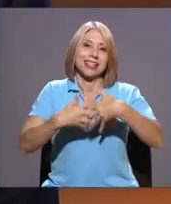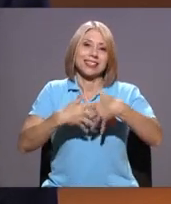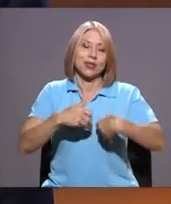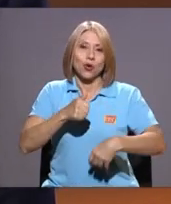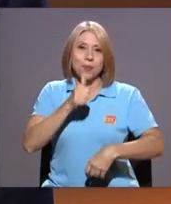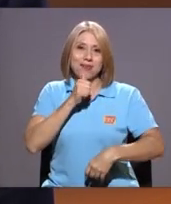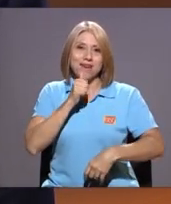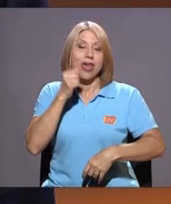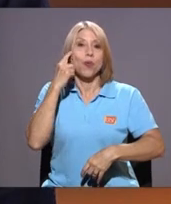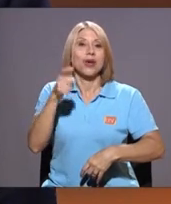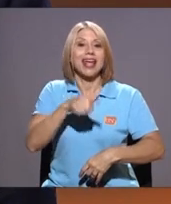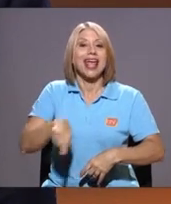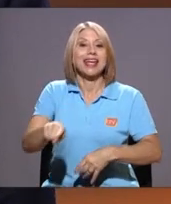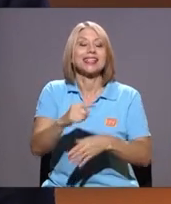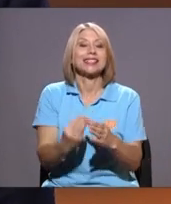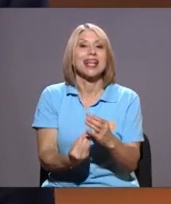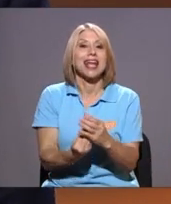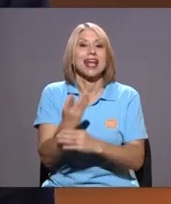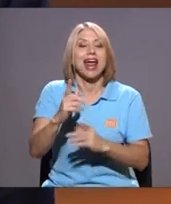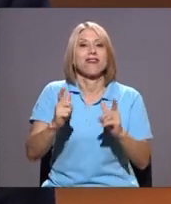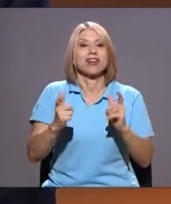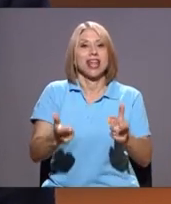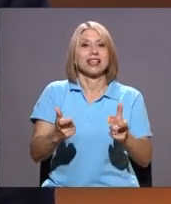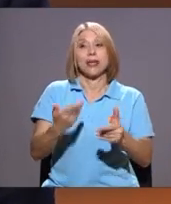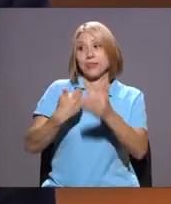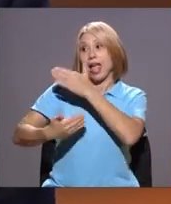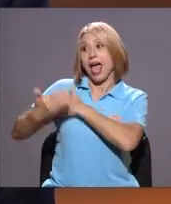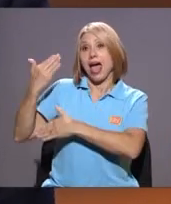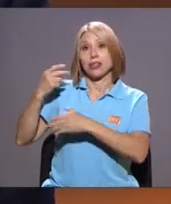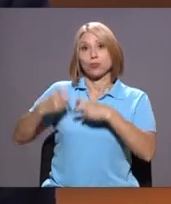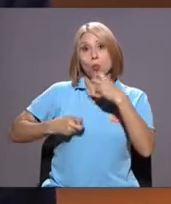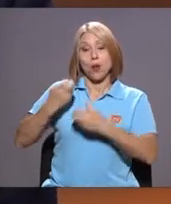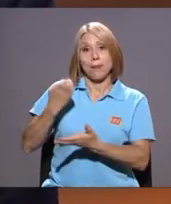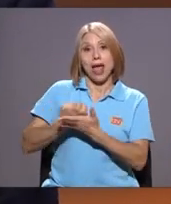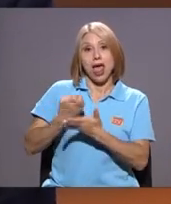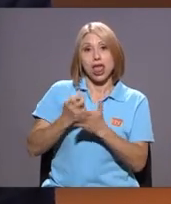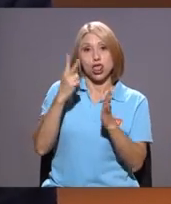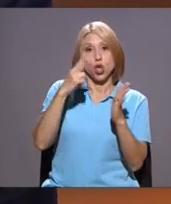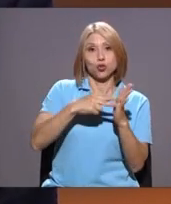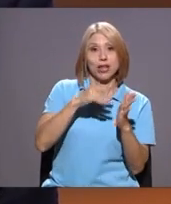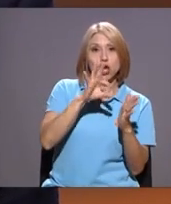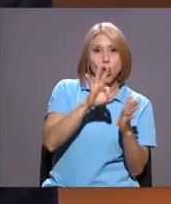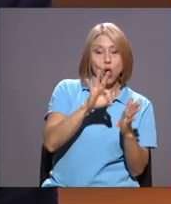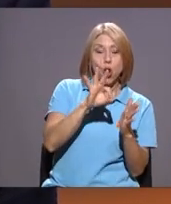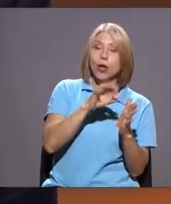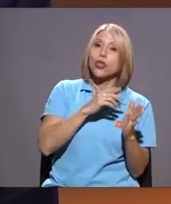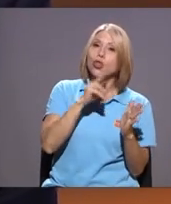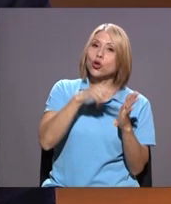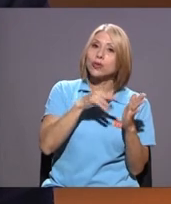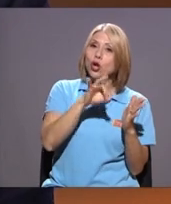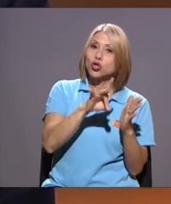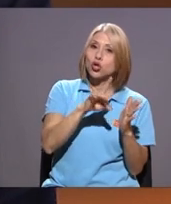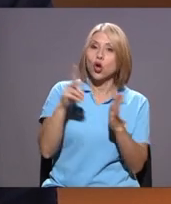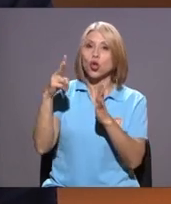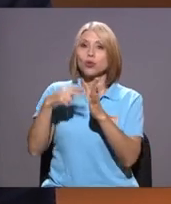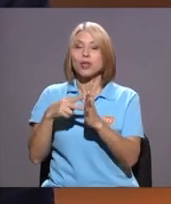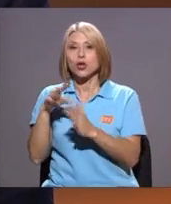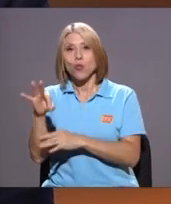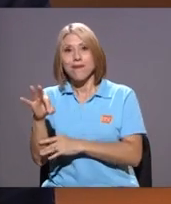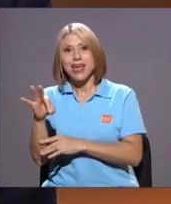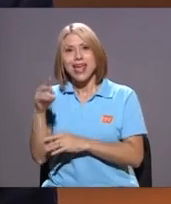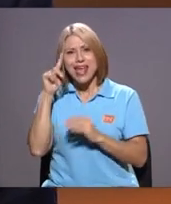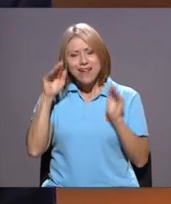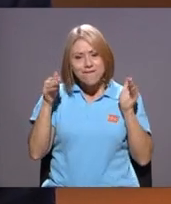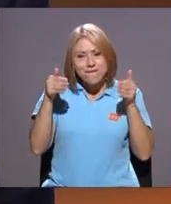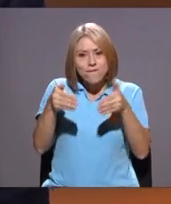que crea riqueza cuando tuvimos la crisis 2008-2009 nos fuimos un poco por el enfoque keynesiano y se